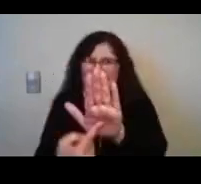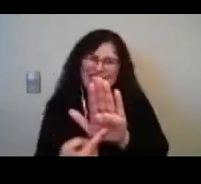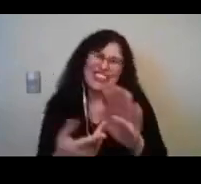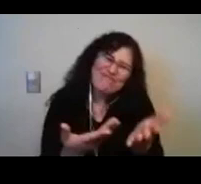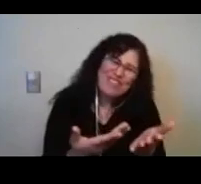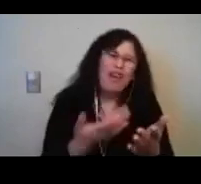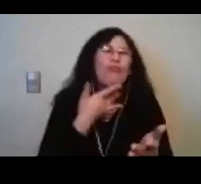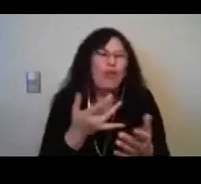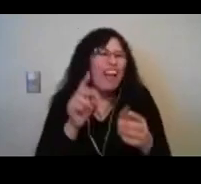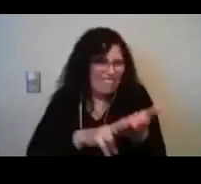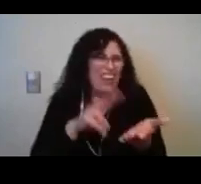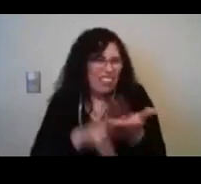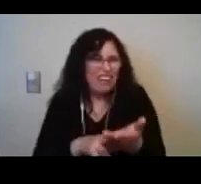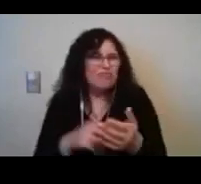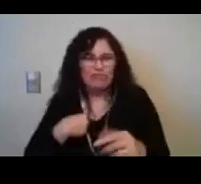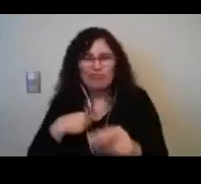¿ya?